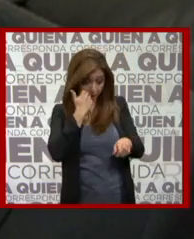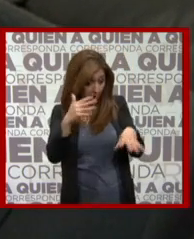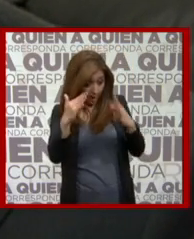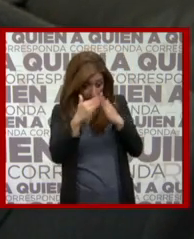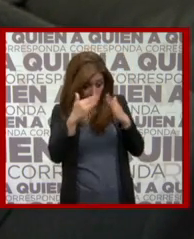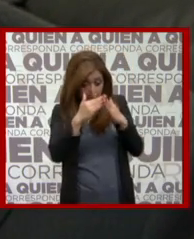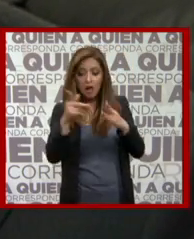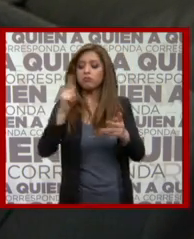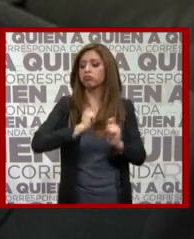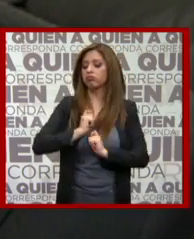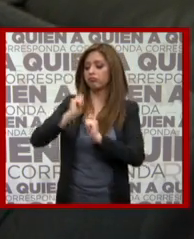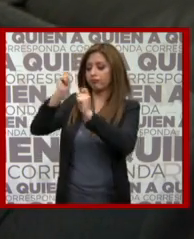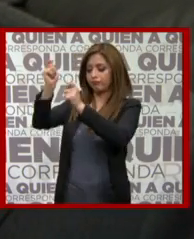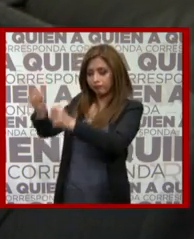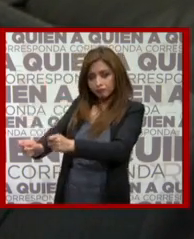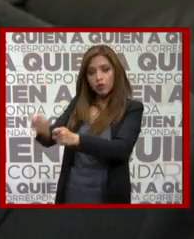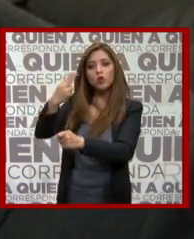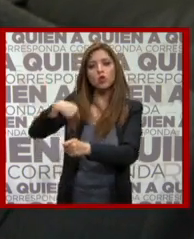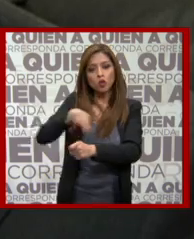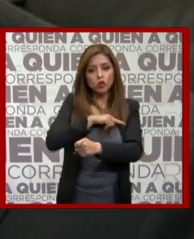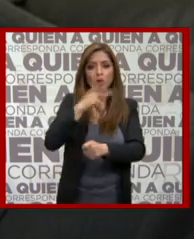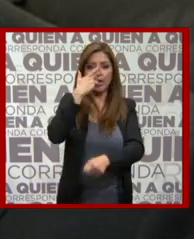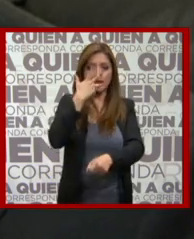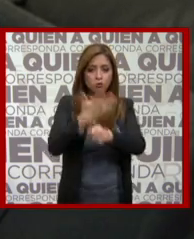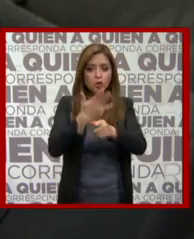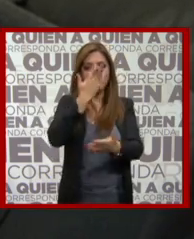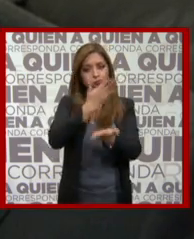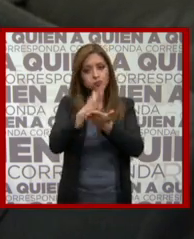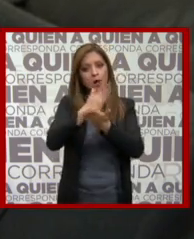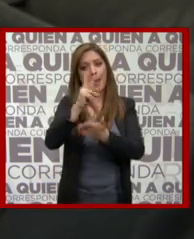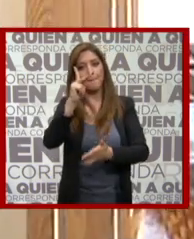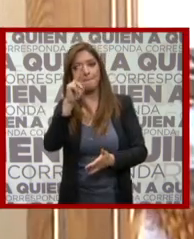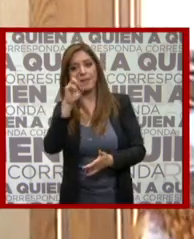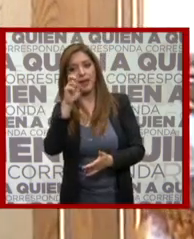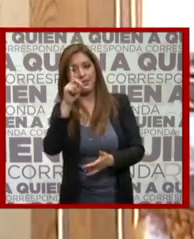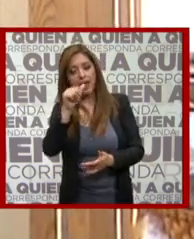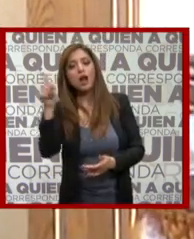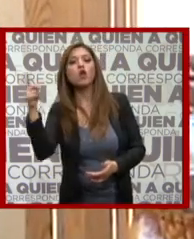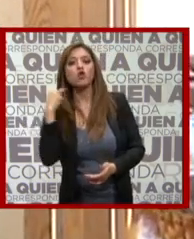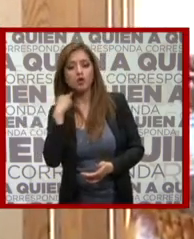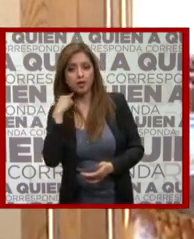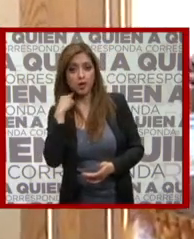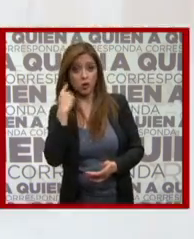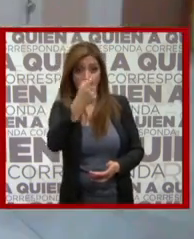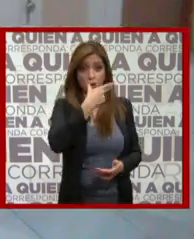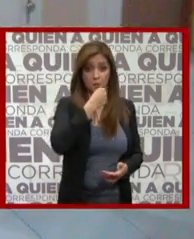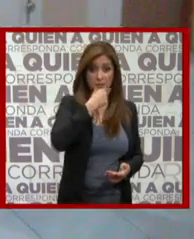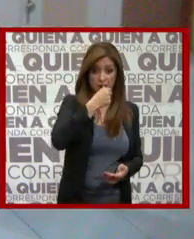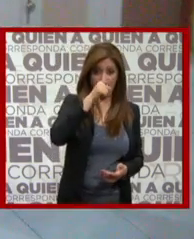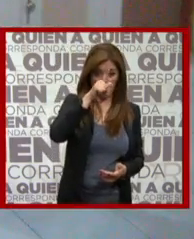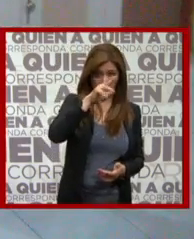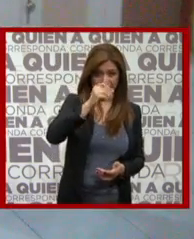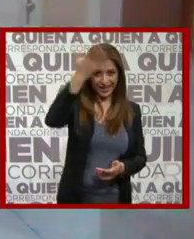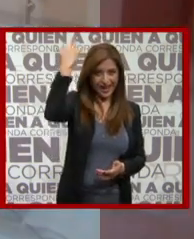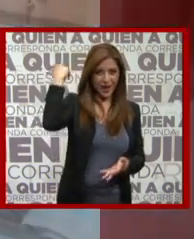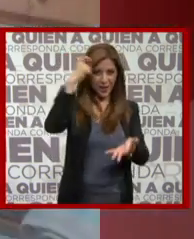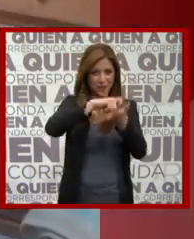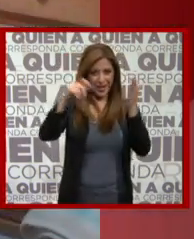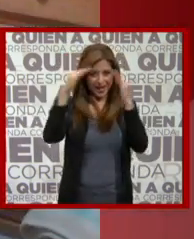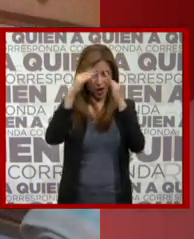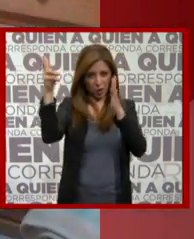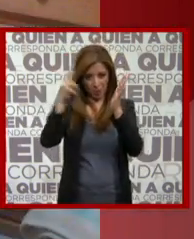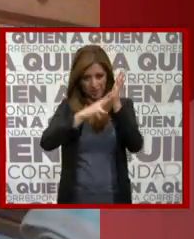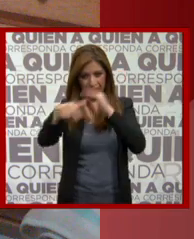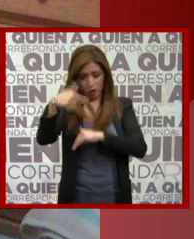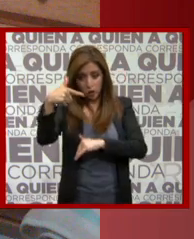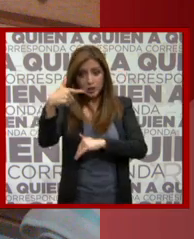nos hacemos cargo de los pagos tanto de predial como de los que nos requiere el notario. Juan Luis González Q adquirió su vivienda en el 2012. Al poco